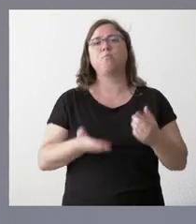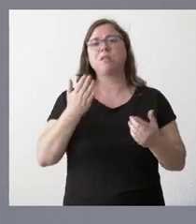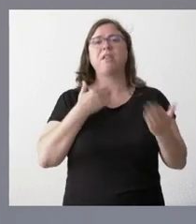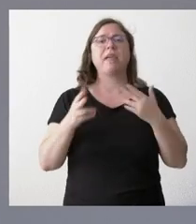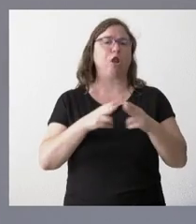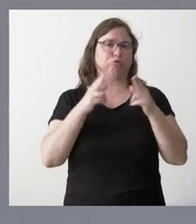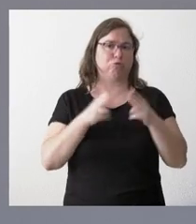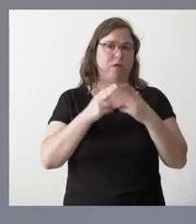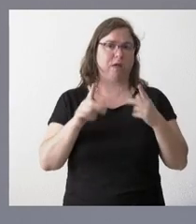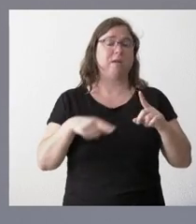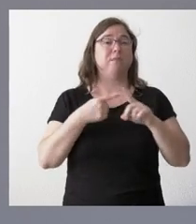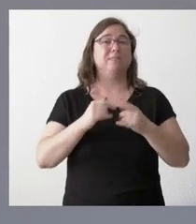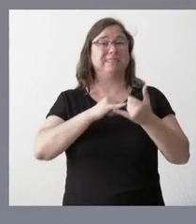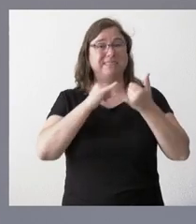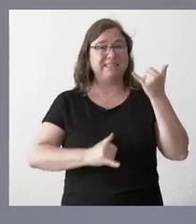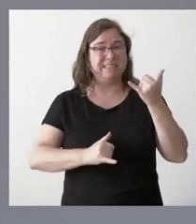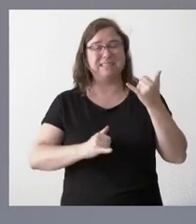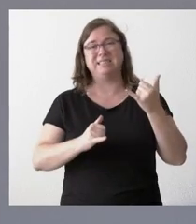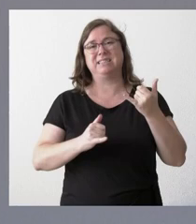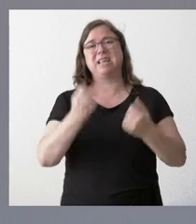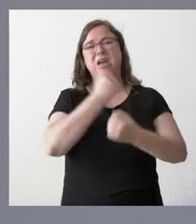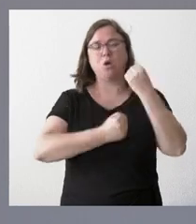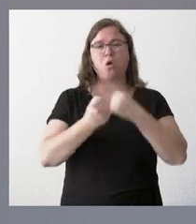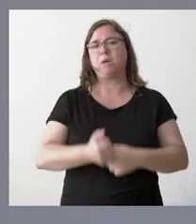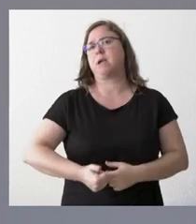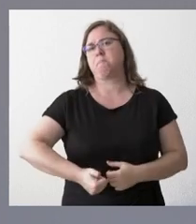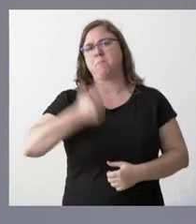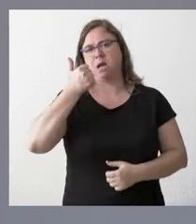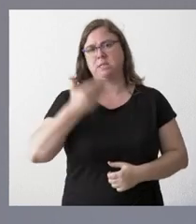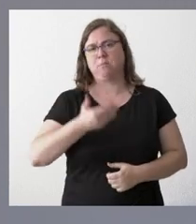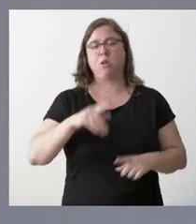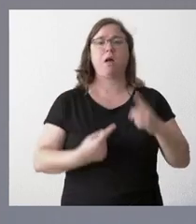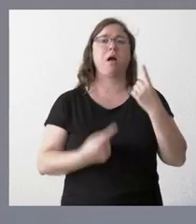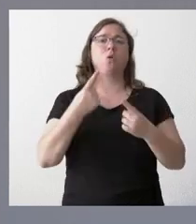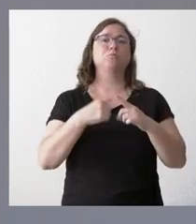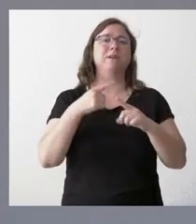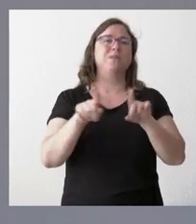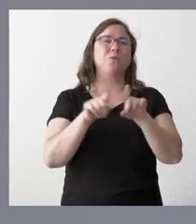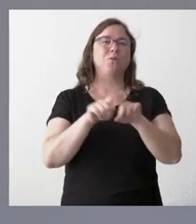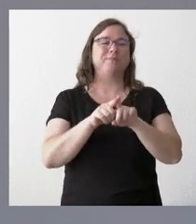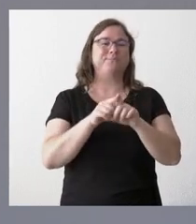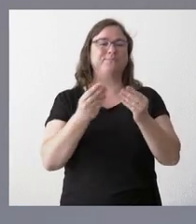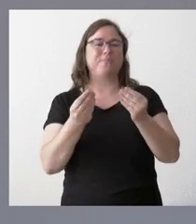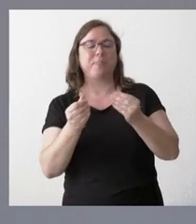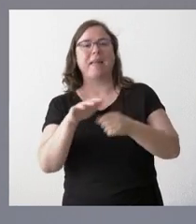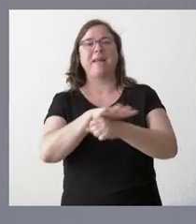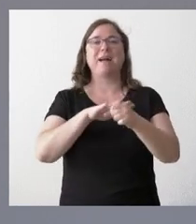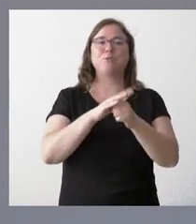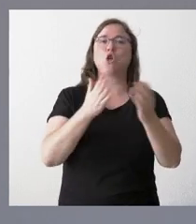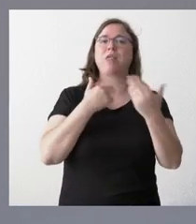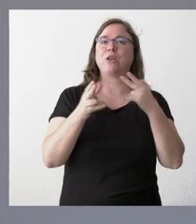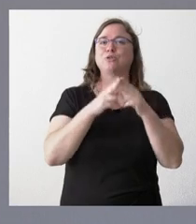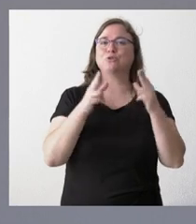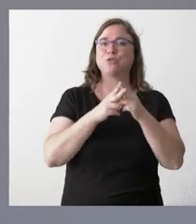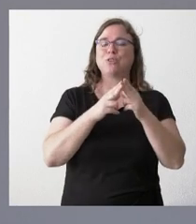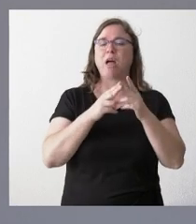incluso más en época de crisis económica, y hay algunos elementos donde la proximidad entre las partes en el diálogo social pues se